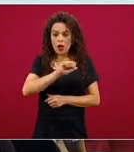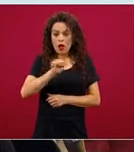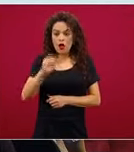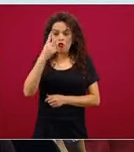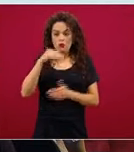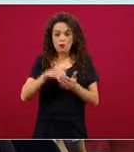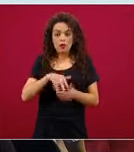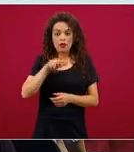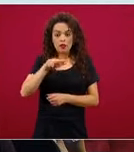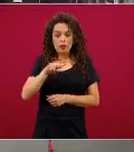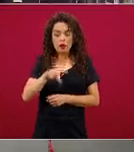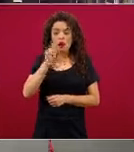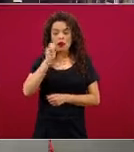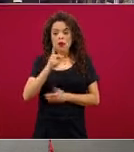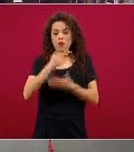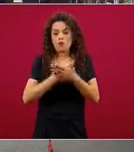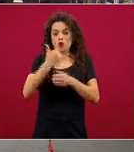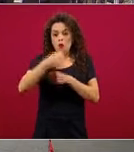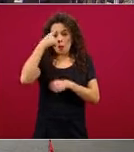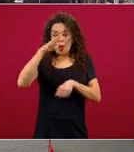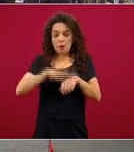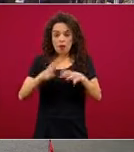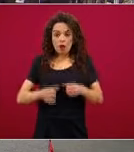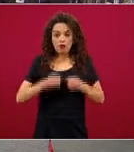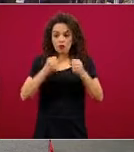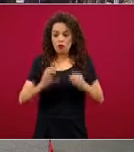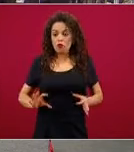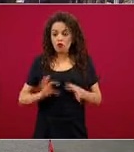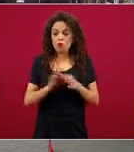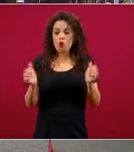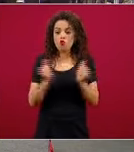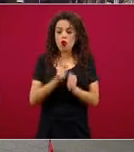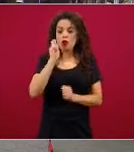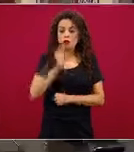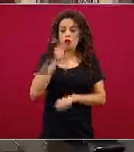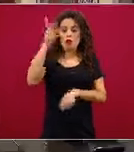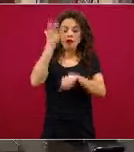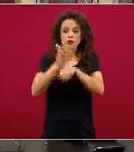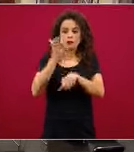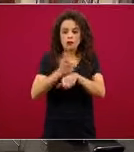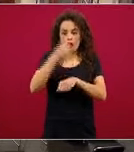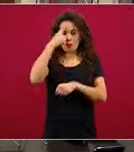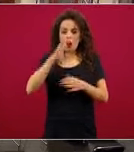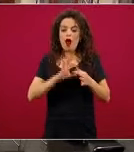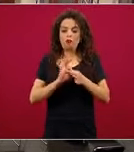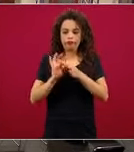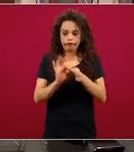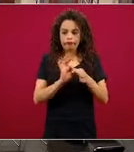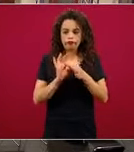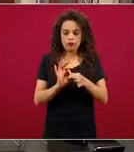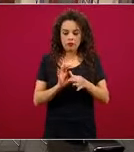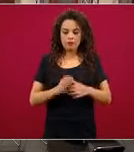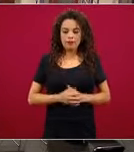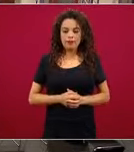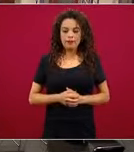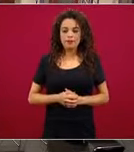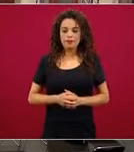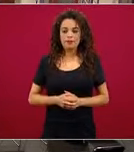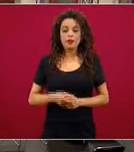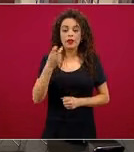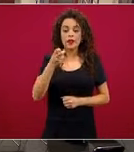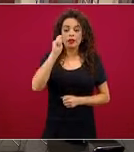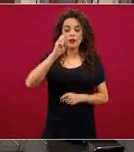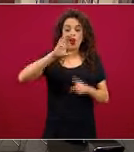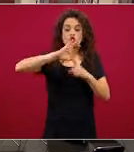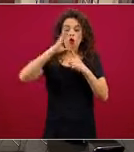los proyectos de fortalecimiento de la mano con Estados Unidos para la colaboración y la formación de comités